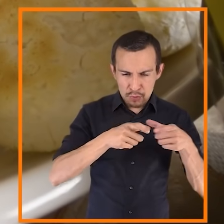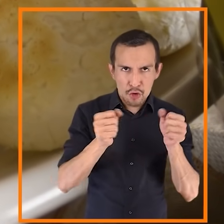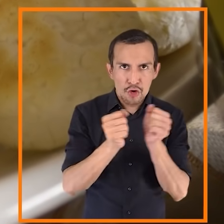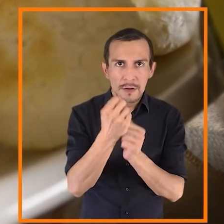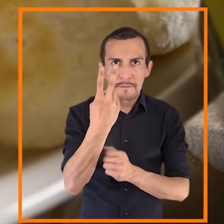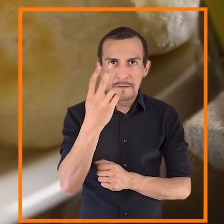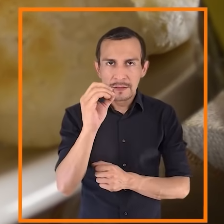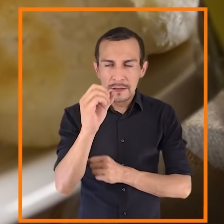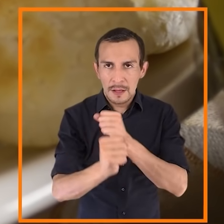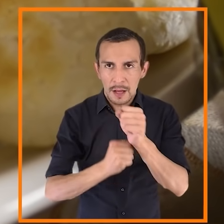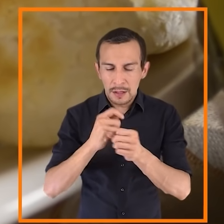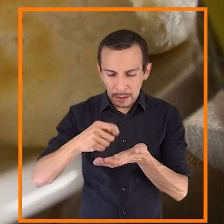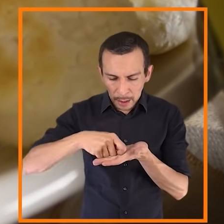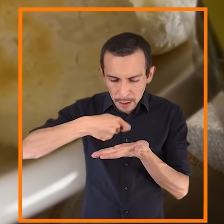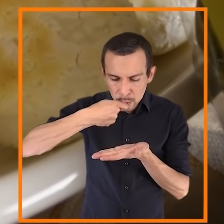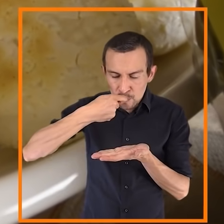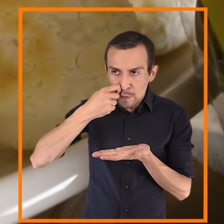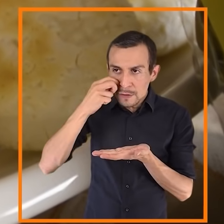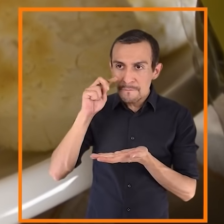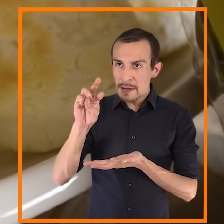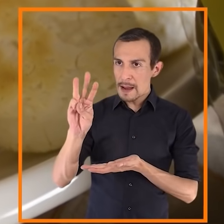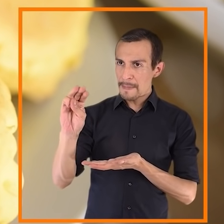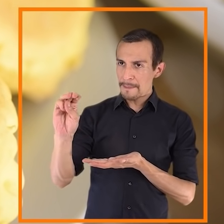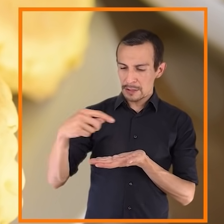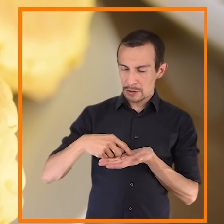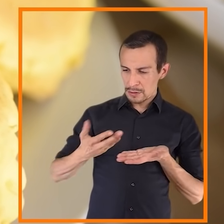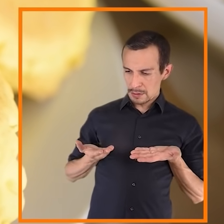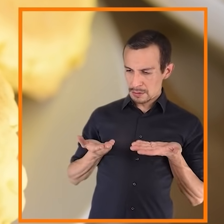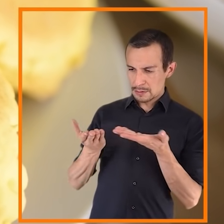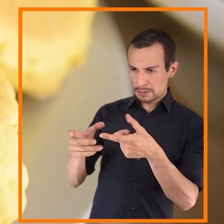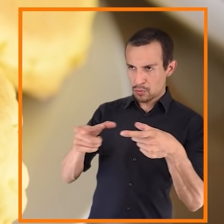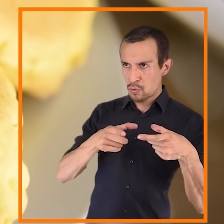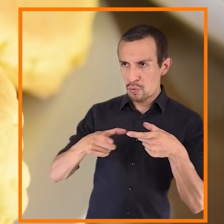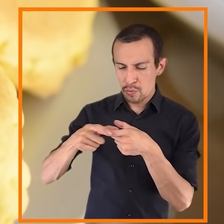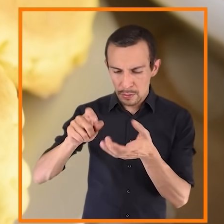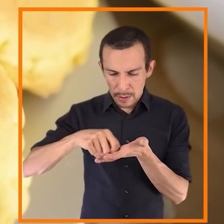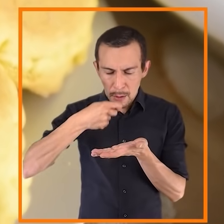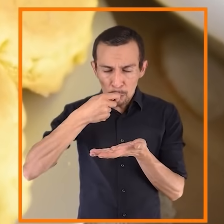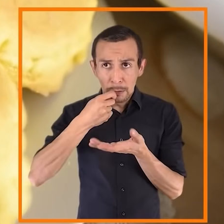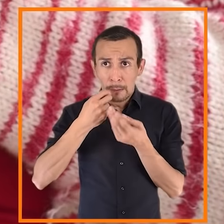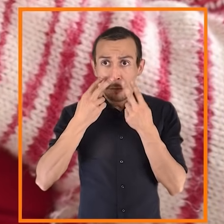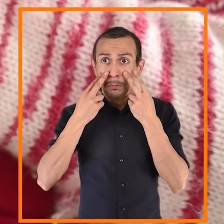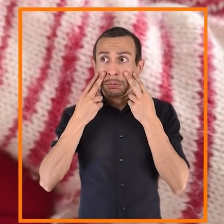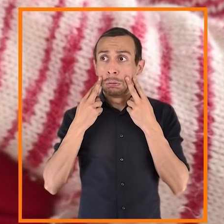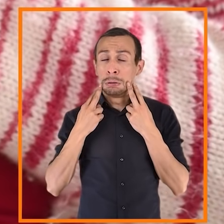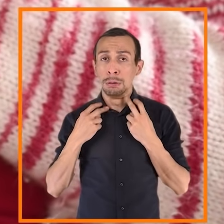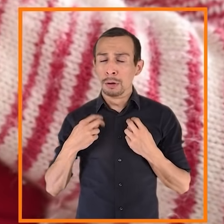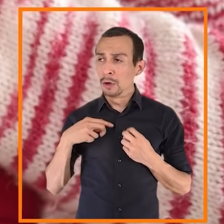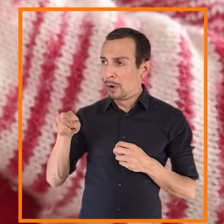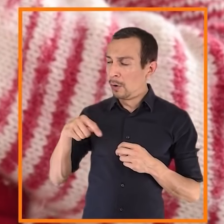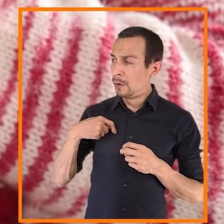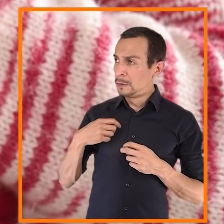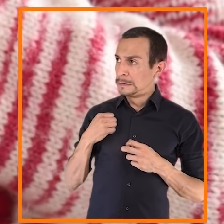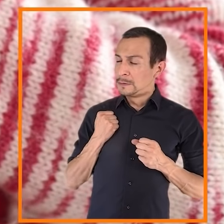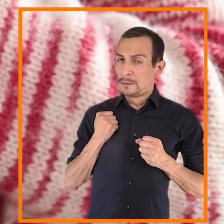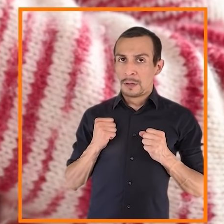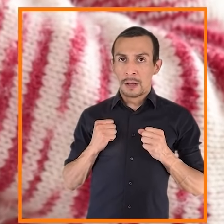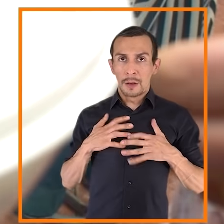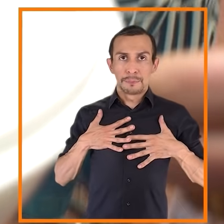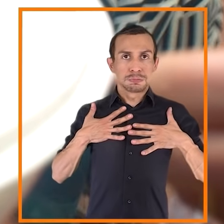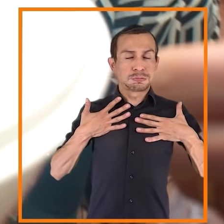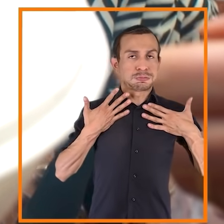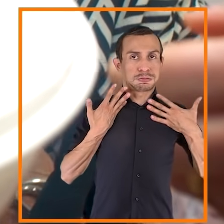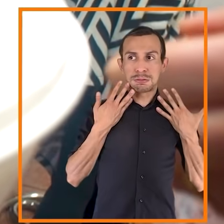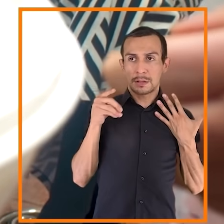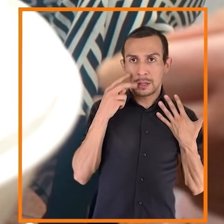los 20 años. Y cuando veía a una mamá emocionarse porque yo le entregaba una torta, entonces a mí eso me estremeció.